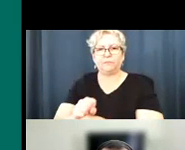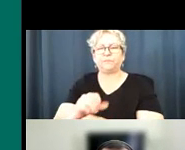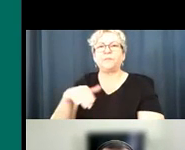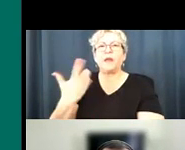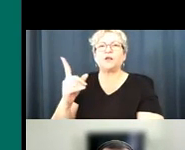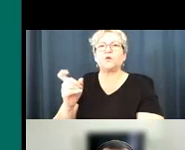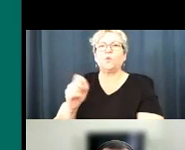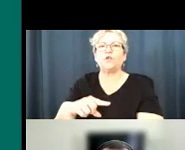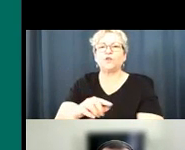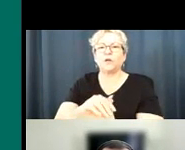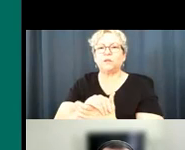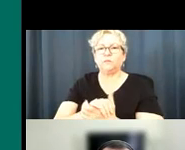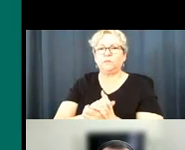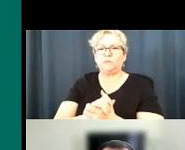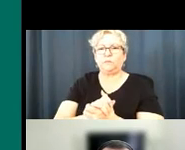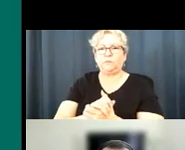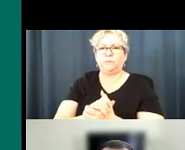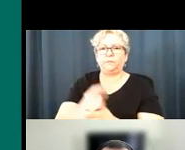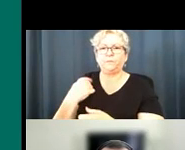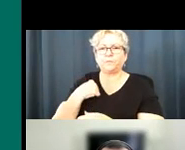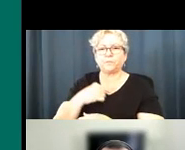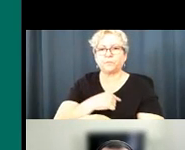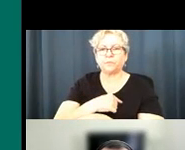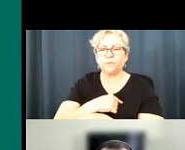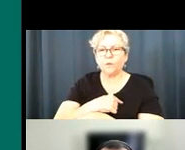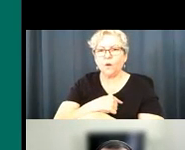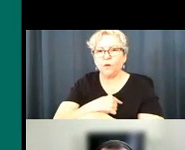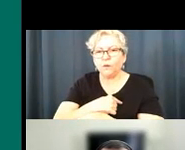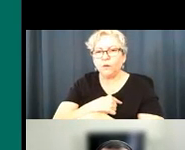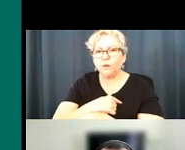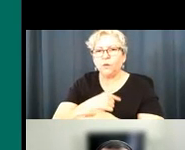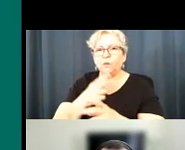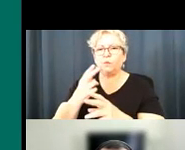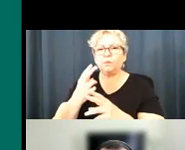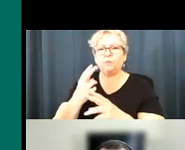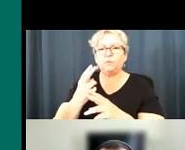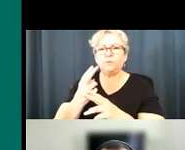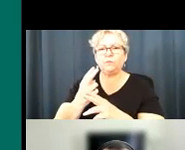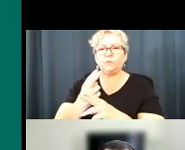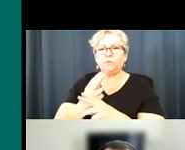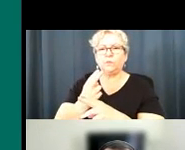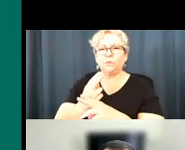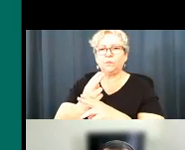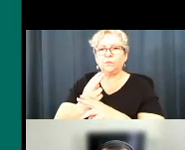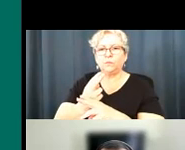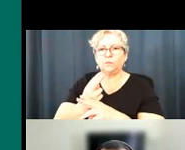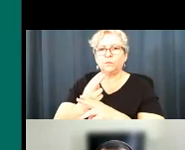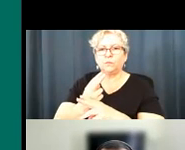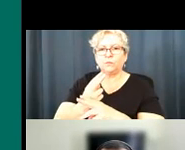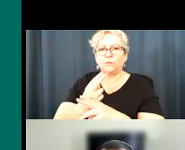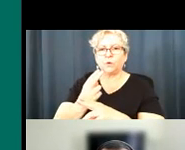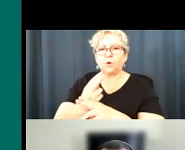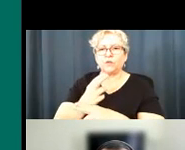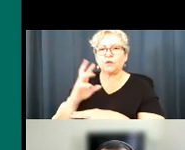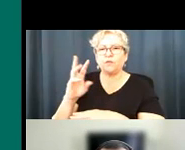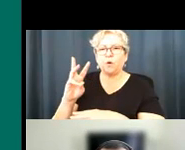Entonces, la próxima pregunta. Nosotros estábamos considerando el uso de widget para comenzar.